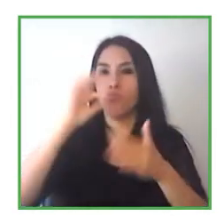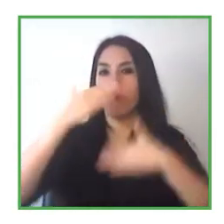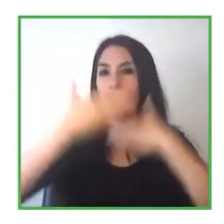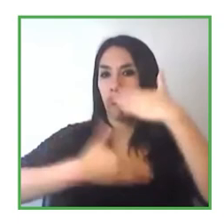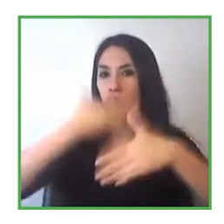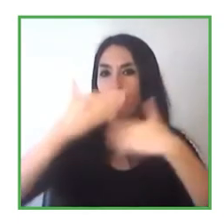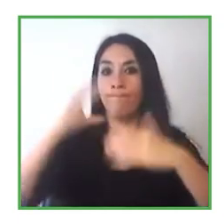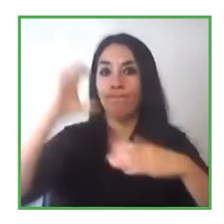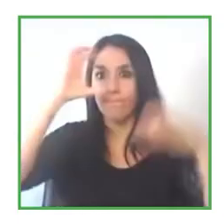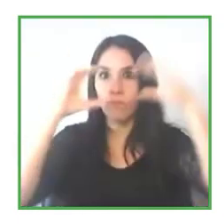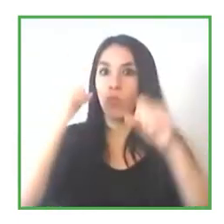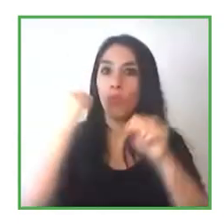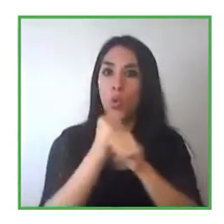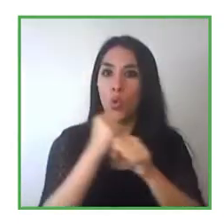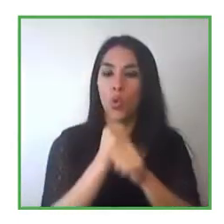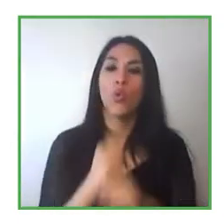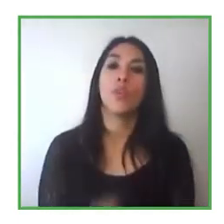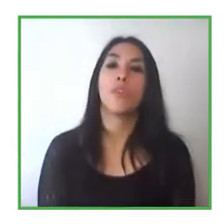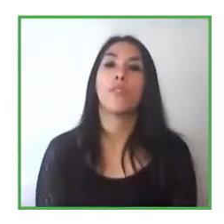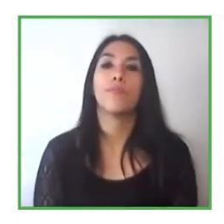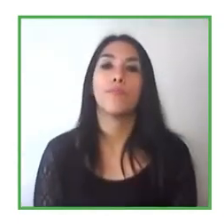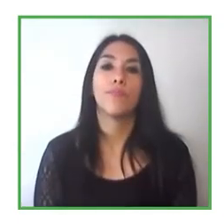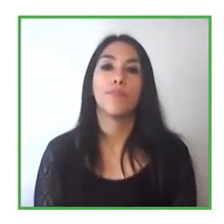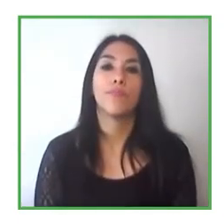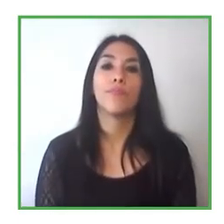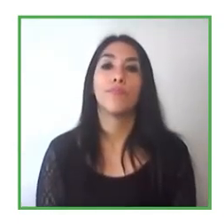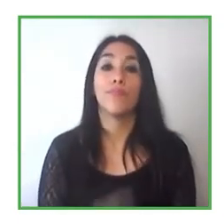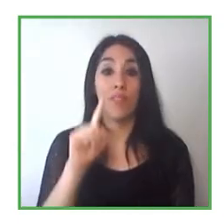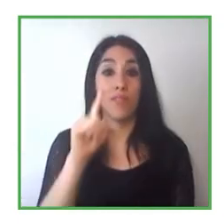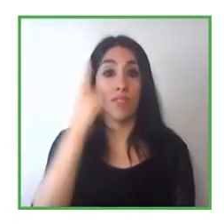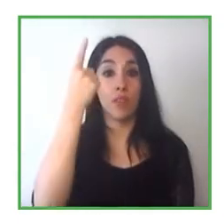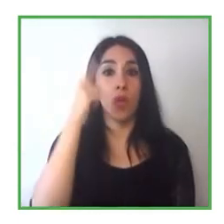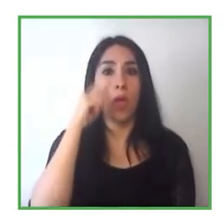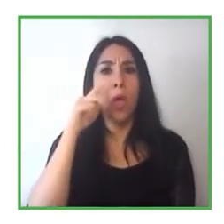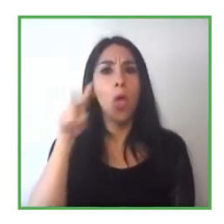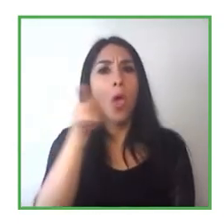los comercios, restaurantes, pequeñas empresas que tiene a su alrededor.